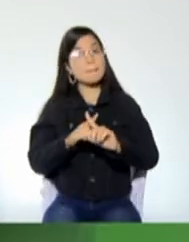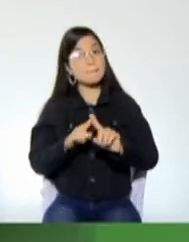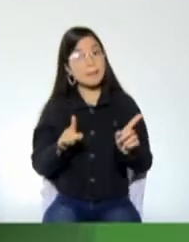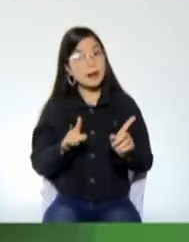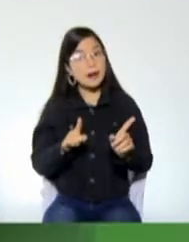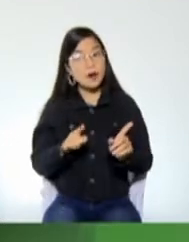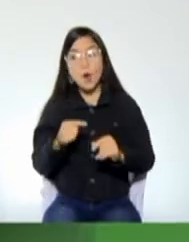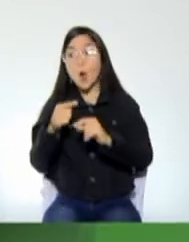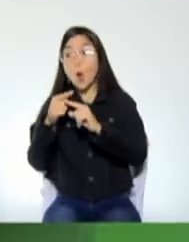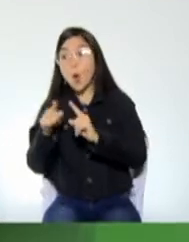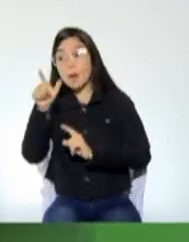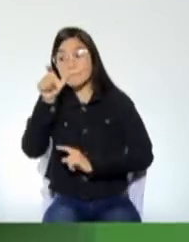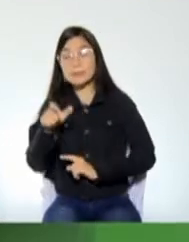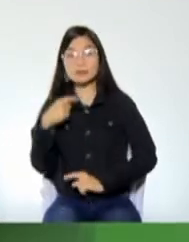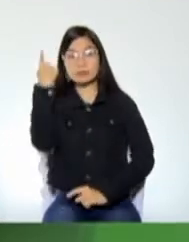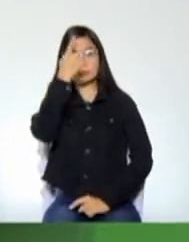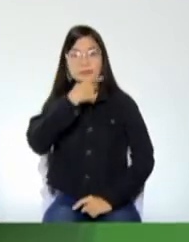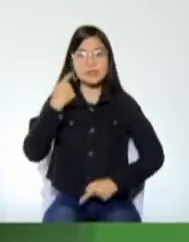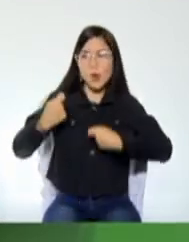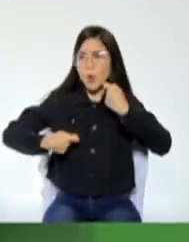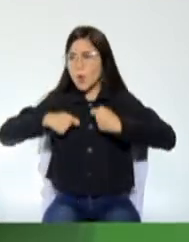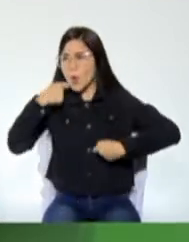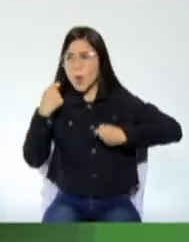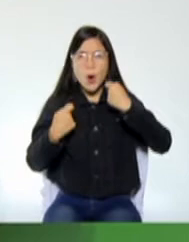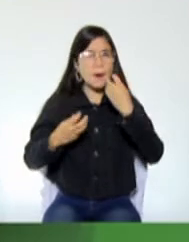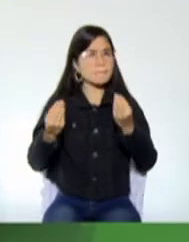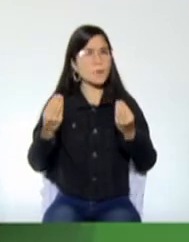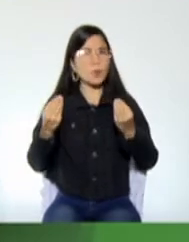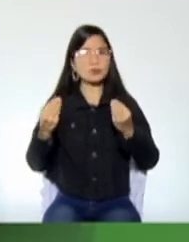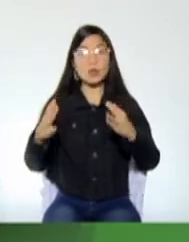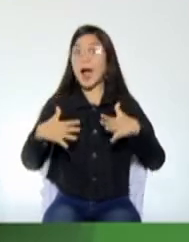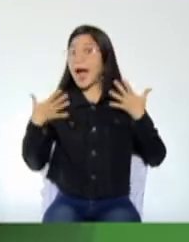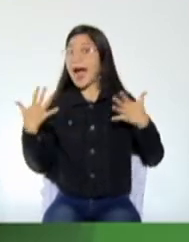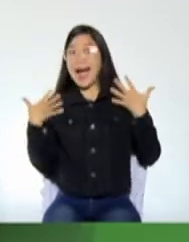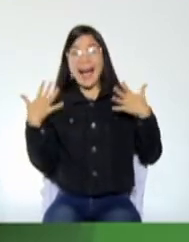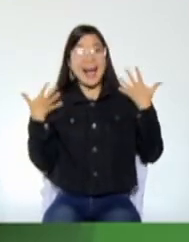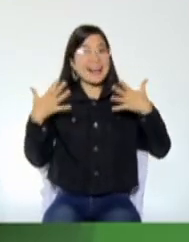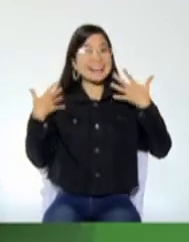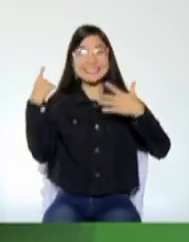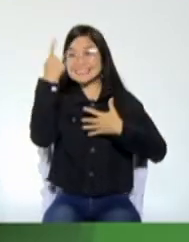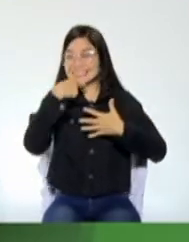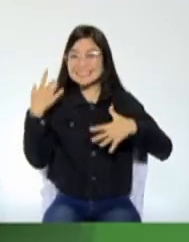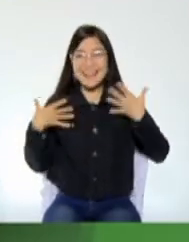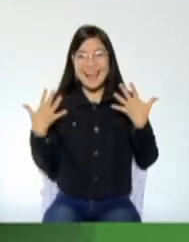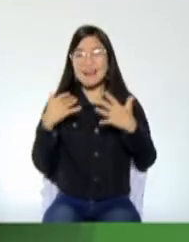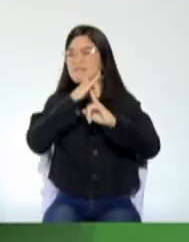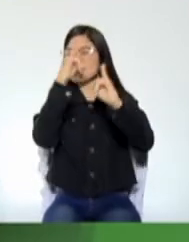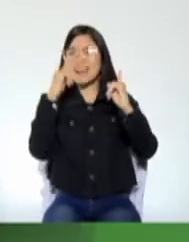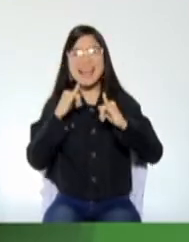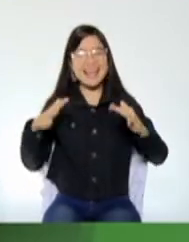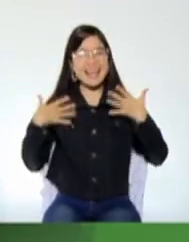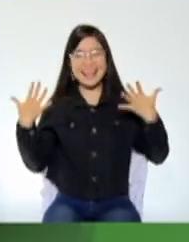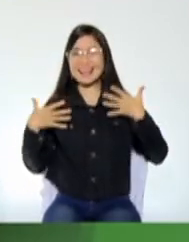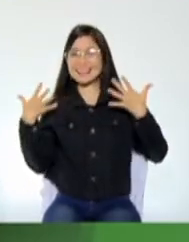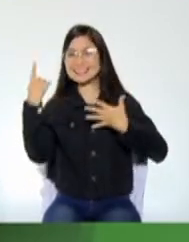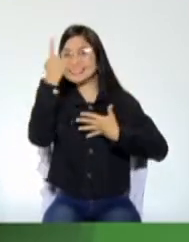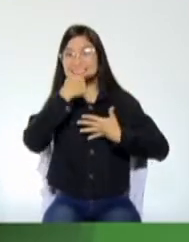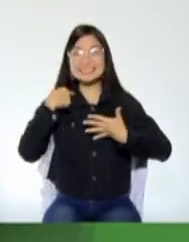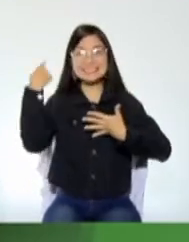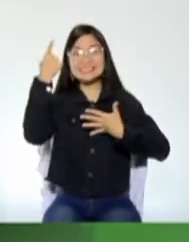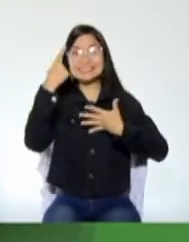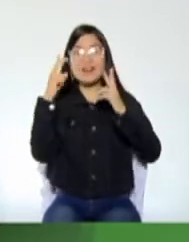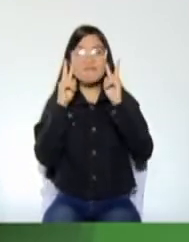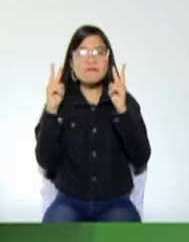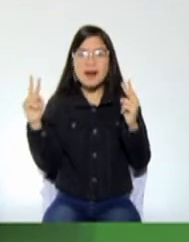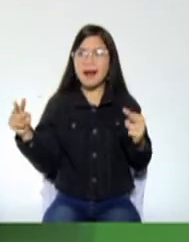en mayor categoría, en mayor énfasis. Por ejemplo, una alegría, ¿sí? La alegría, la felicidad. Se le ve